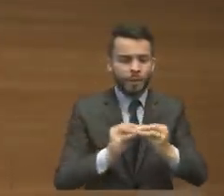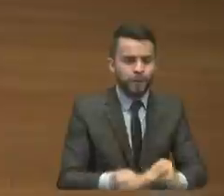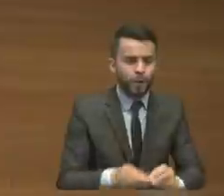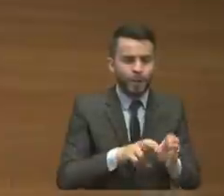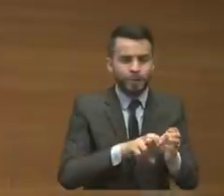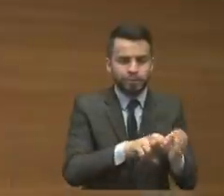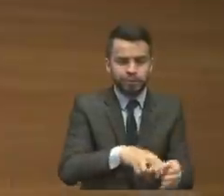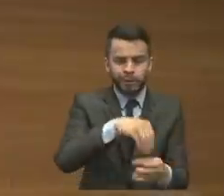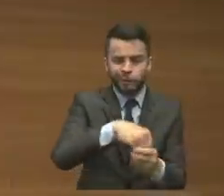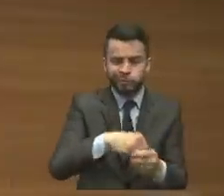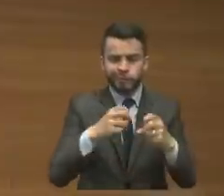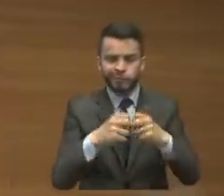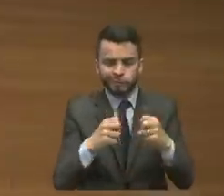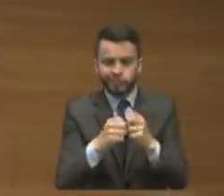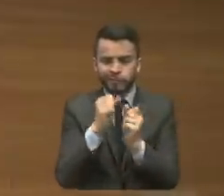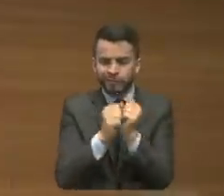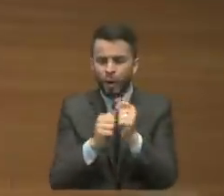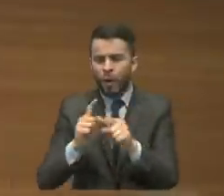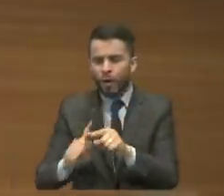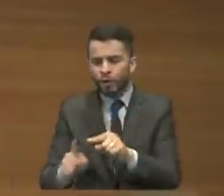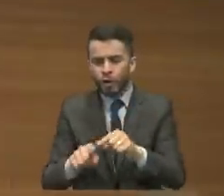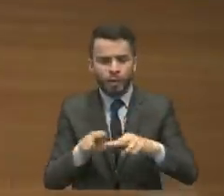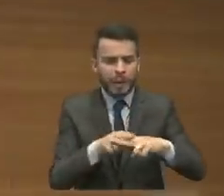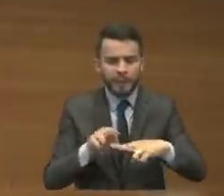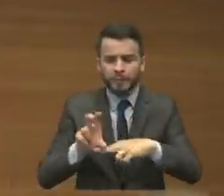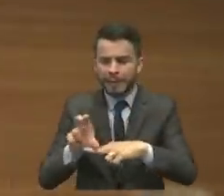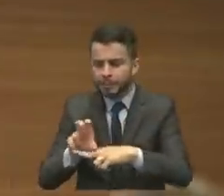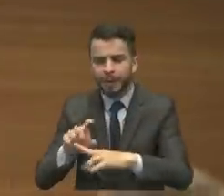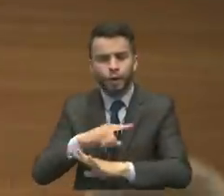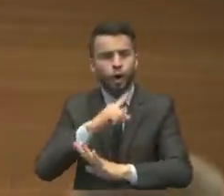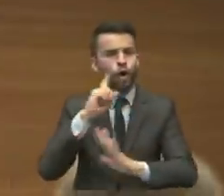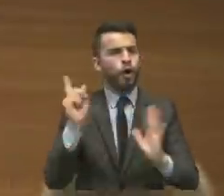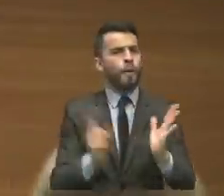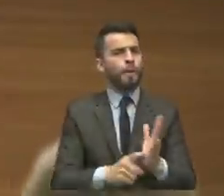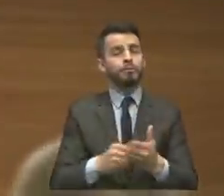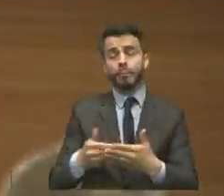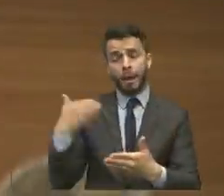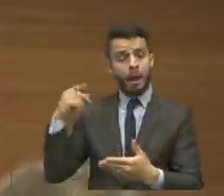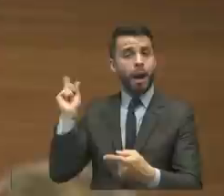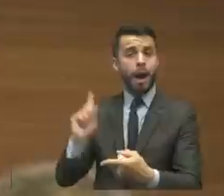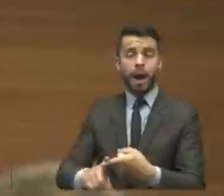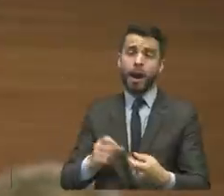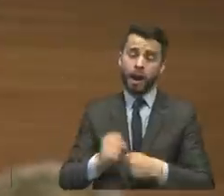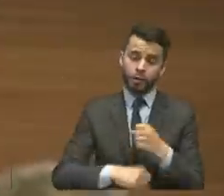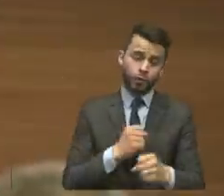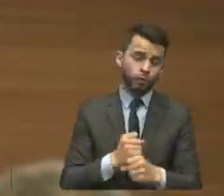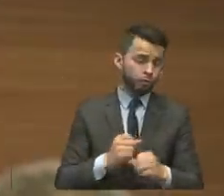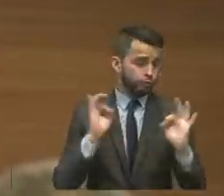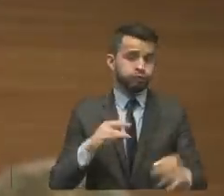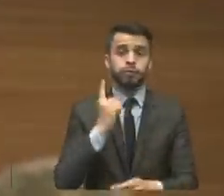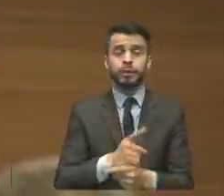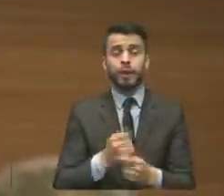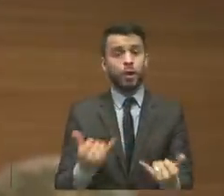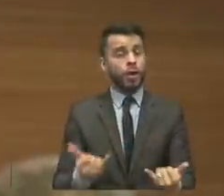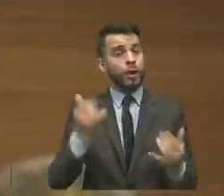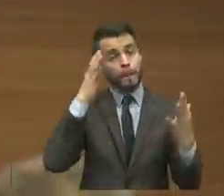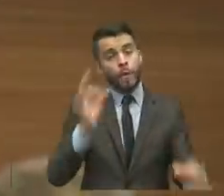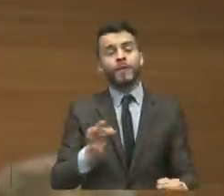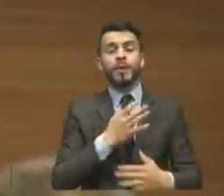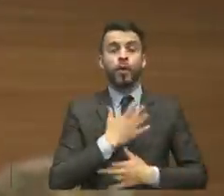siglo XXI e integrado, que es como hemos debido hacer esto pues hace muchos años, pero más vale tarde que nunca.